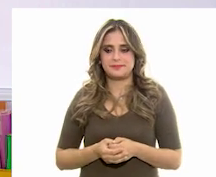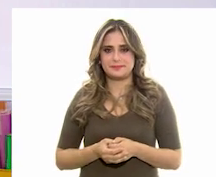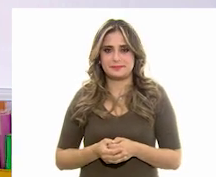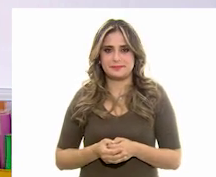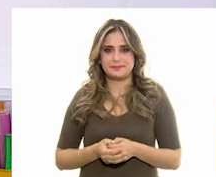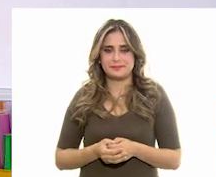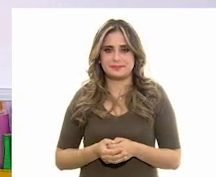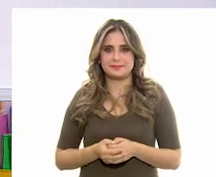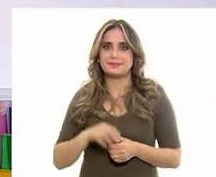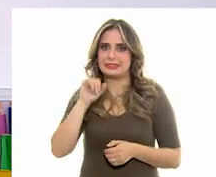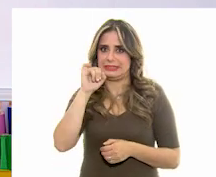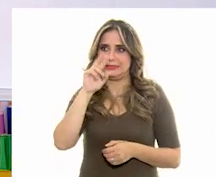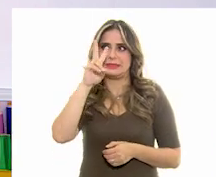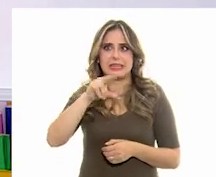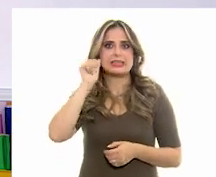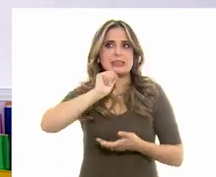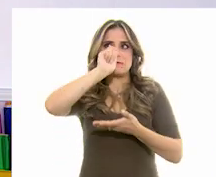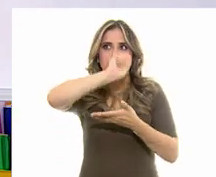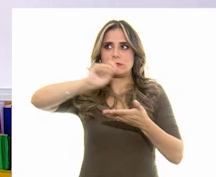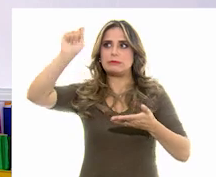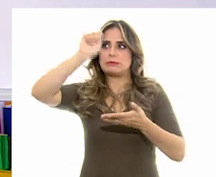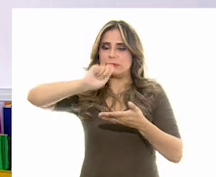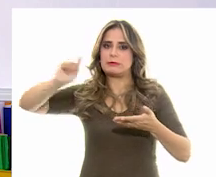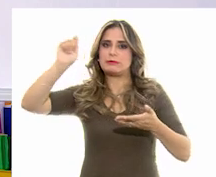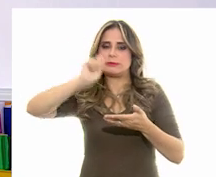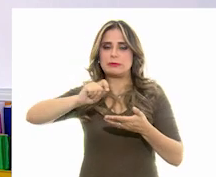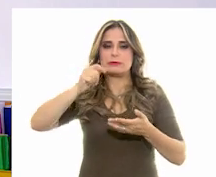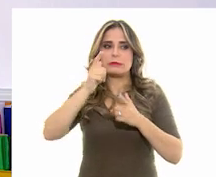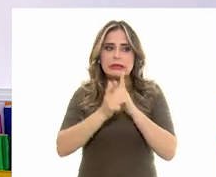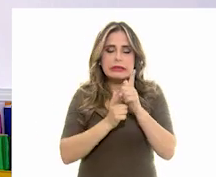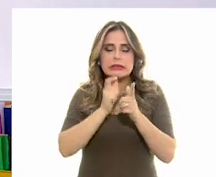Y vaya que lleva tiempo, ¿eh? Hay que tener paciencia.